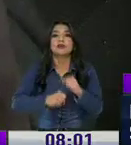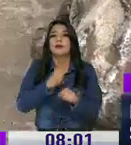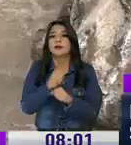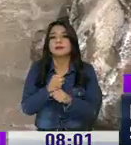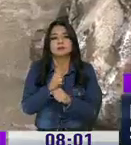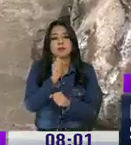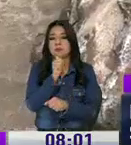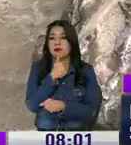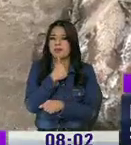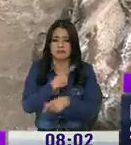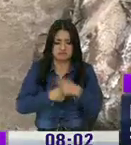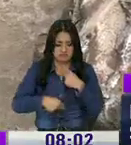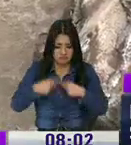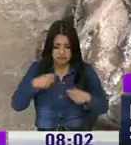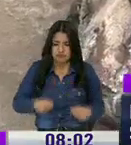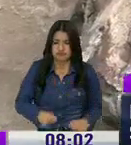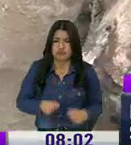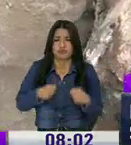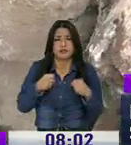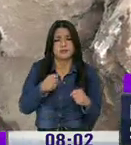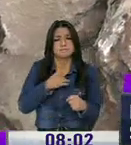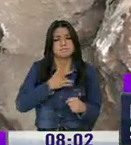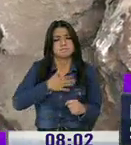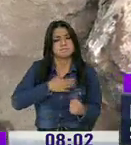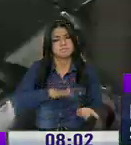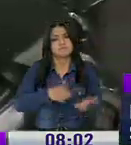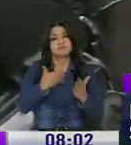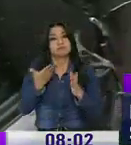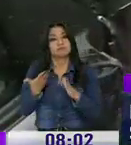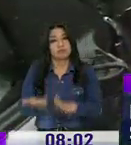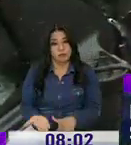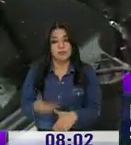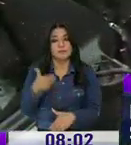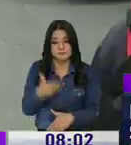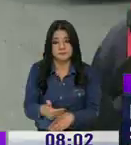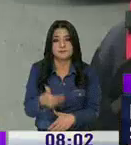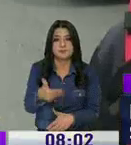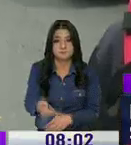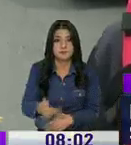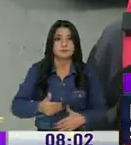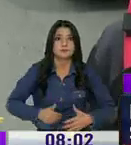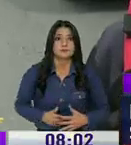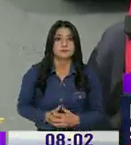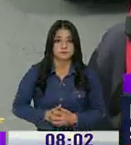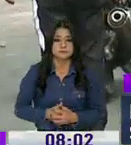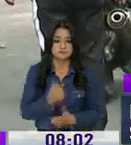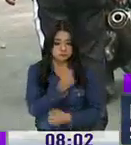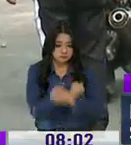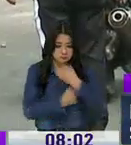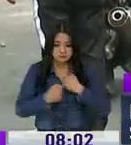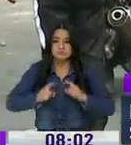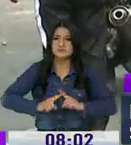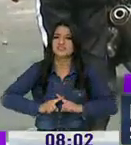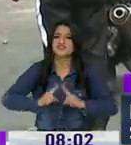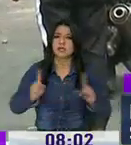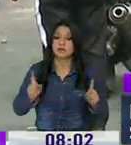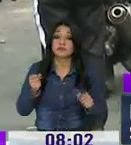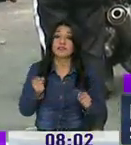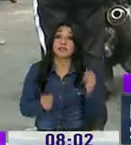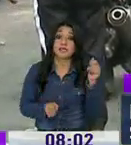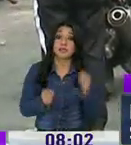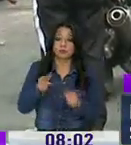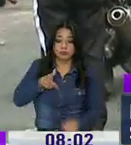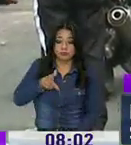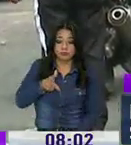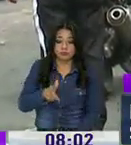resistió la gravedad de las lesiones y lamentablemente murió horas después. Están con policontusiones. El vehículo circulaba en